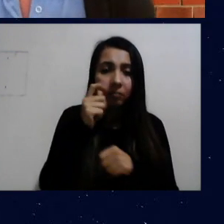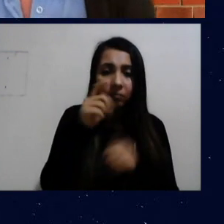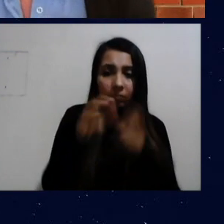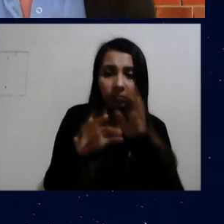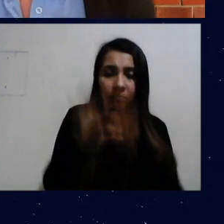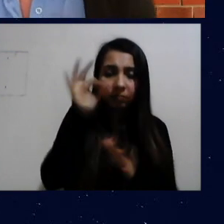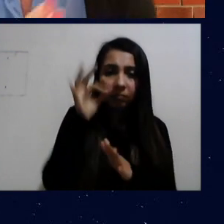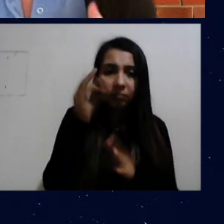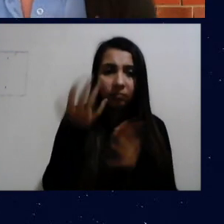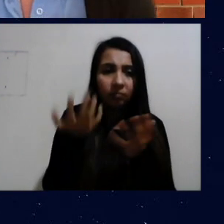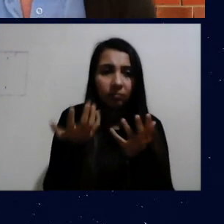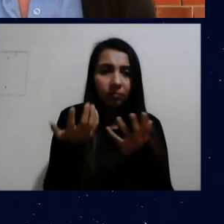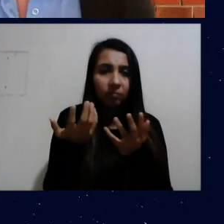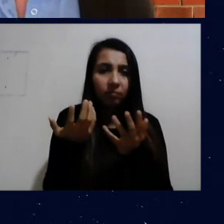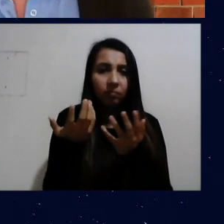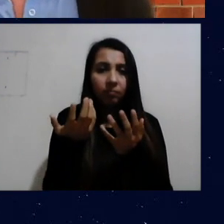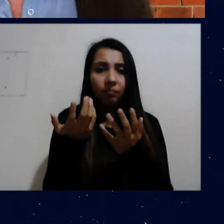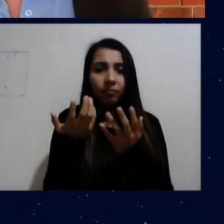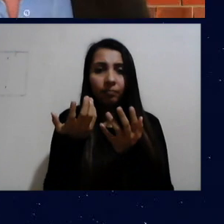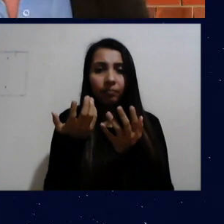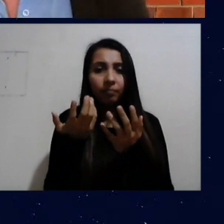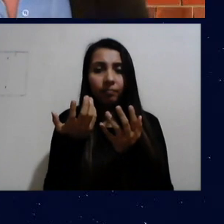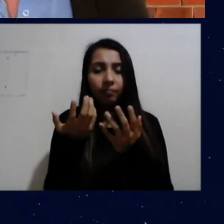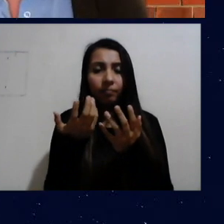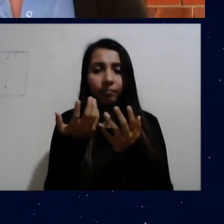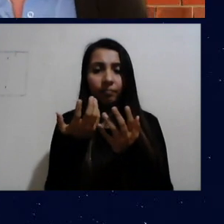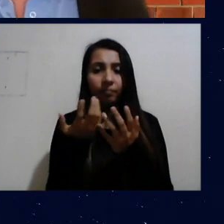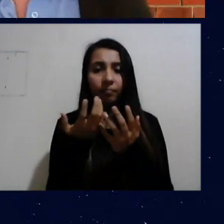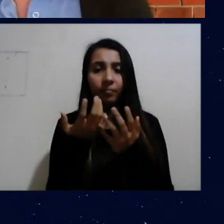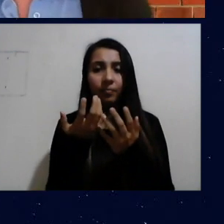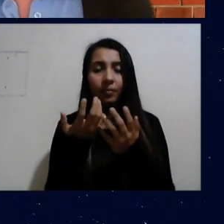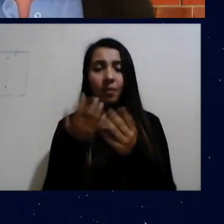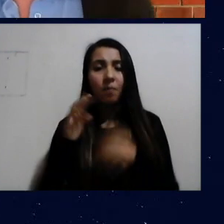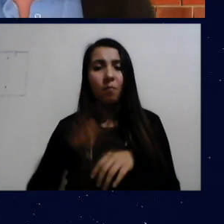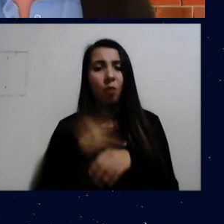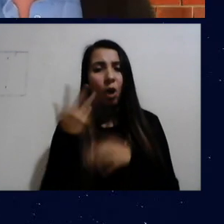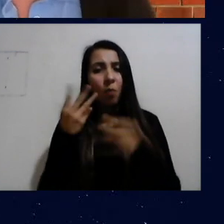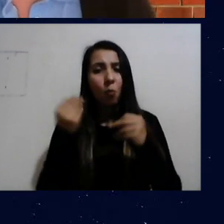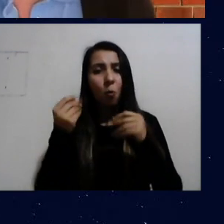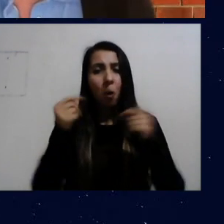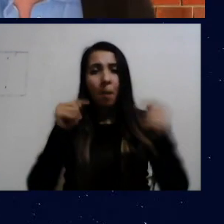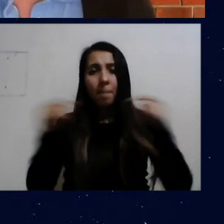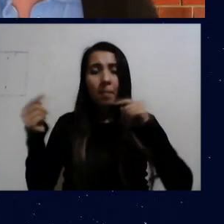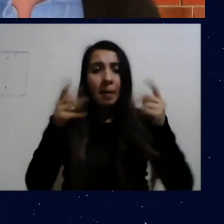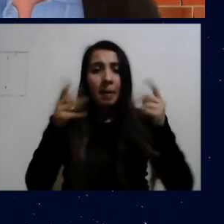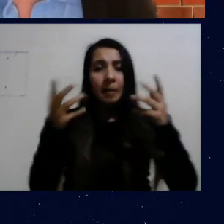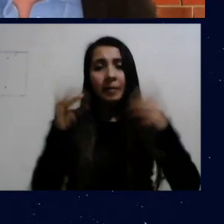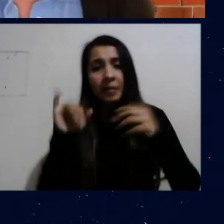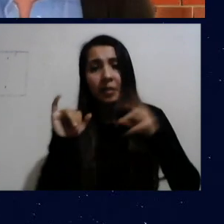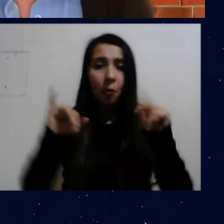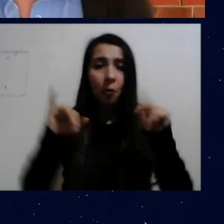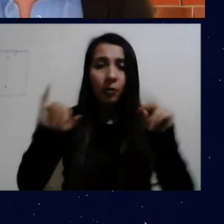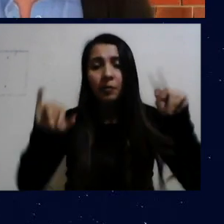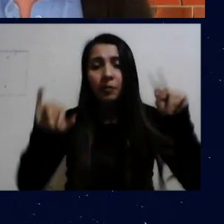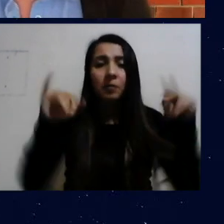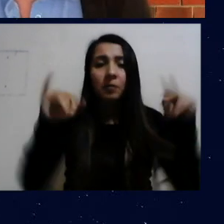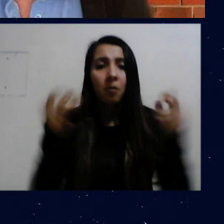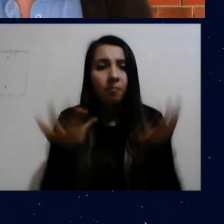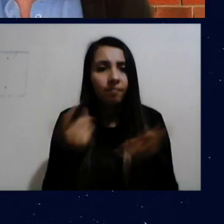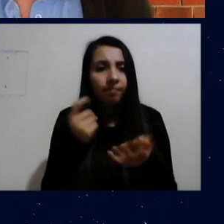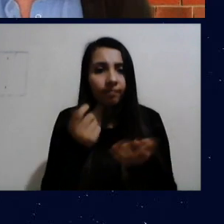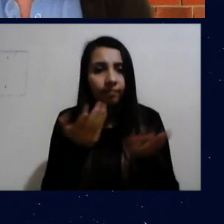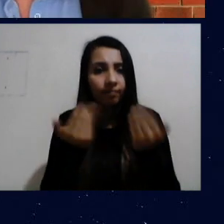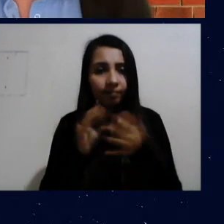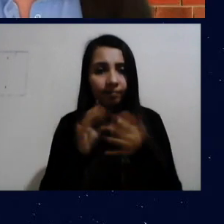controversial, ¿no? De que si la detectaron o no la detectaron, ¿no? Bueno, la detección